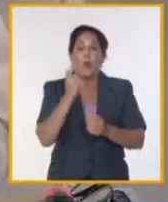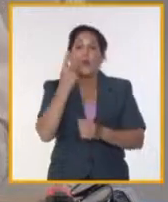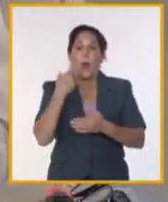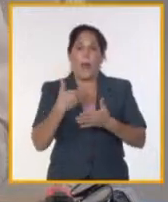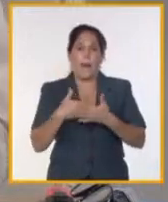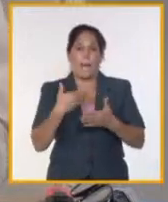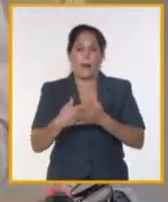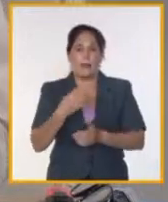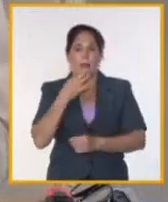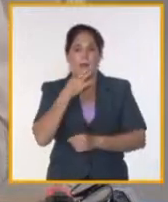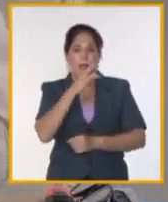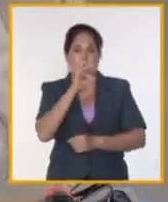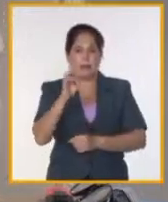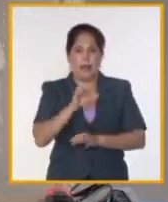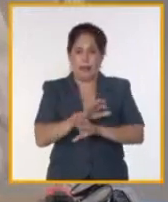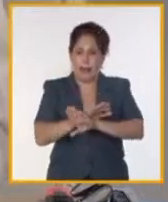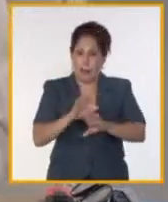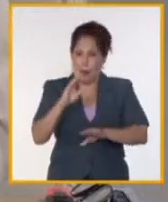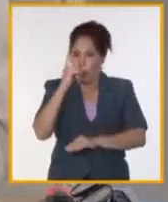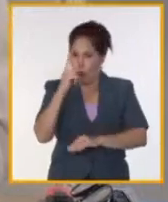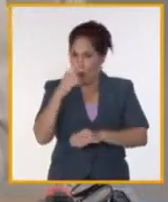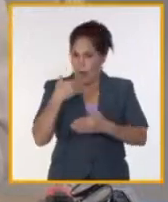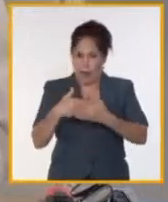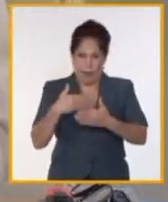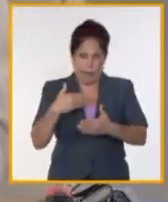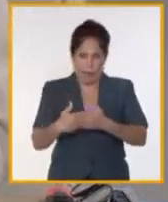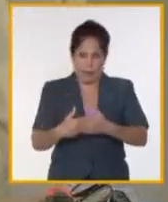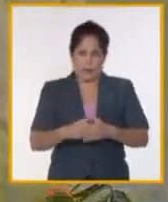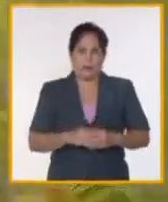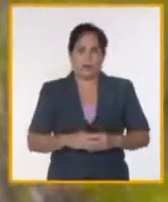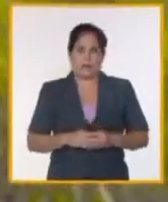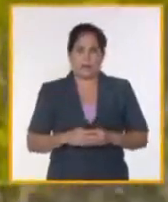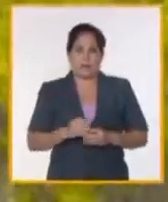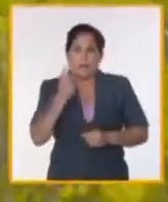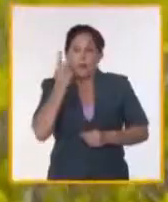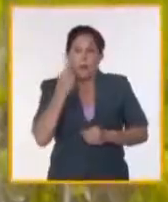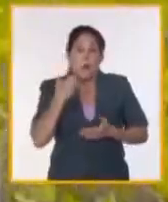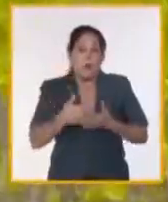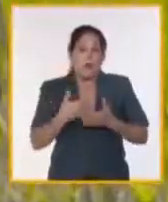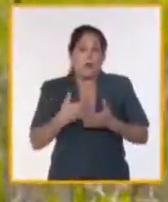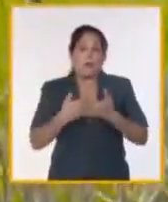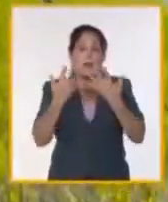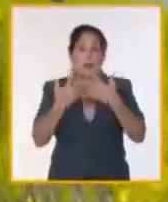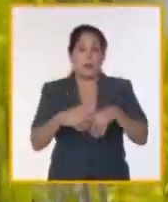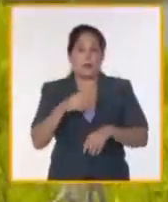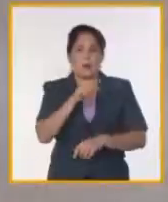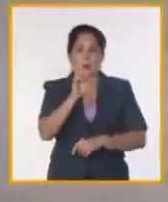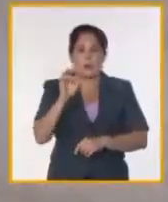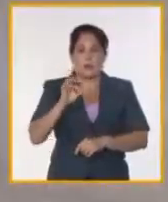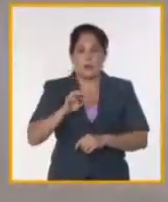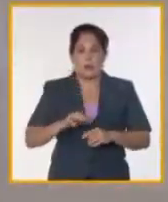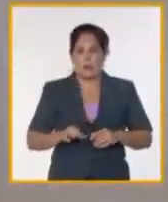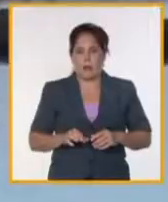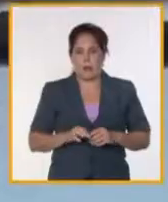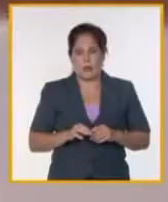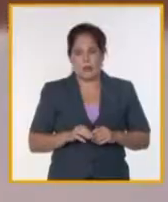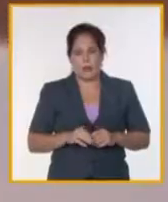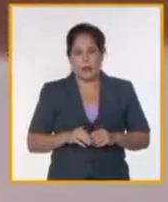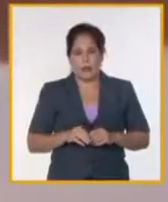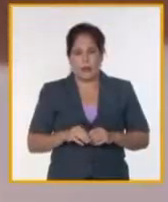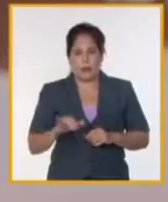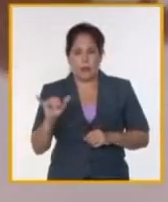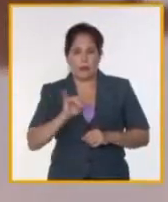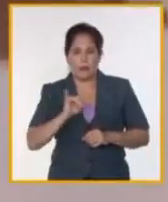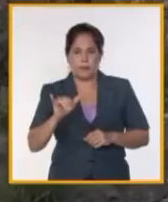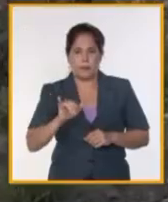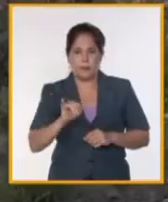que produce sal. Posiblemente sea el único producto en Cuba que una sola empresa pone en cada hogar de Cuba los 365 días del año.